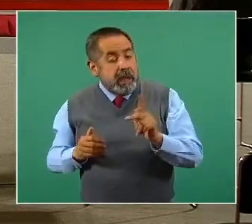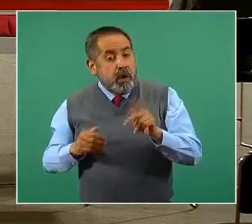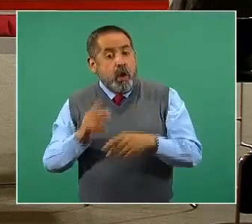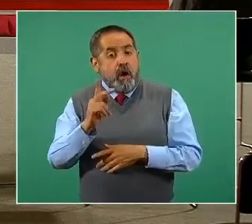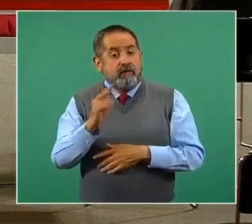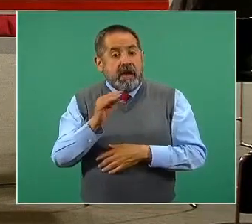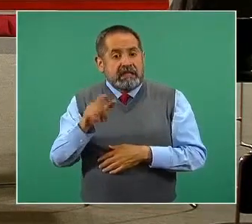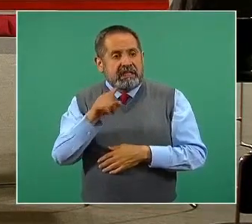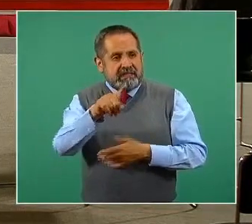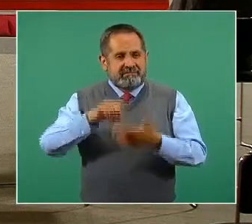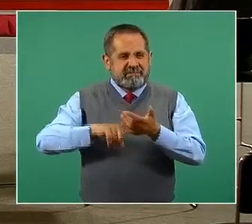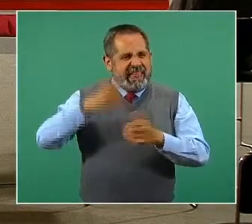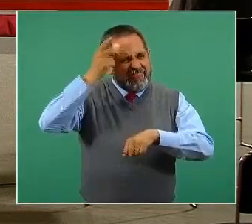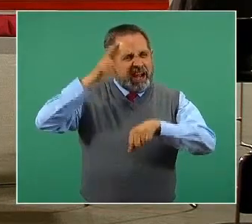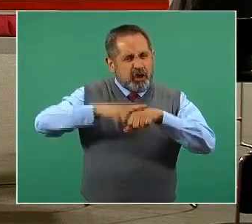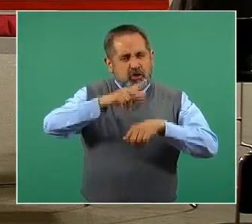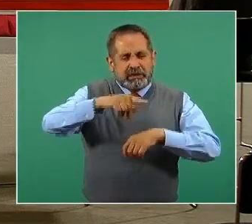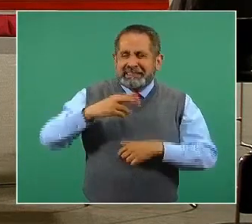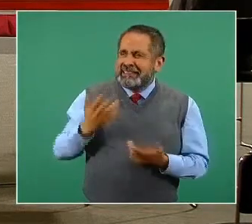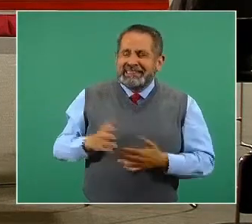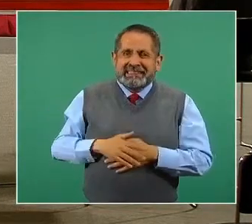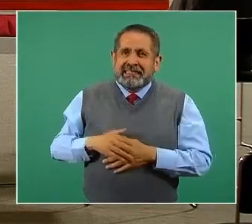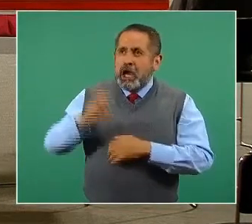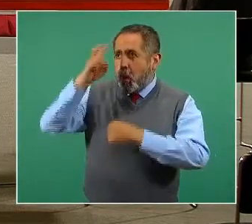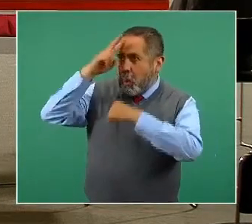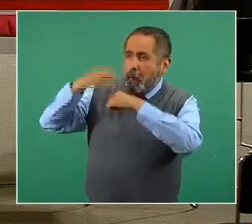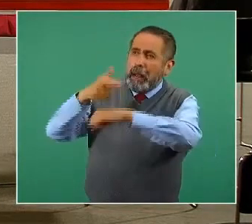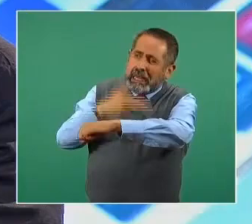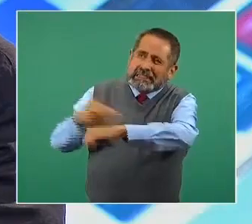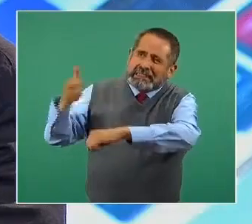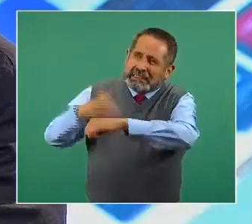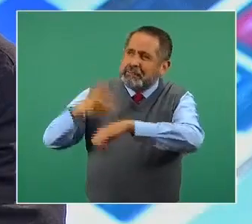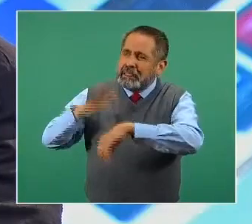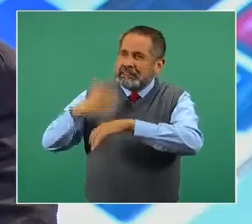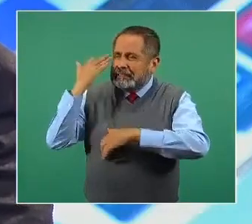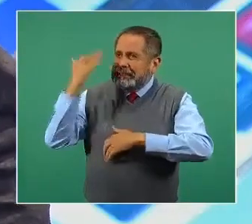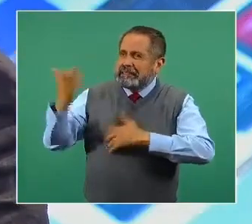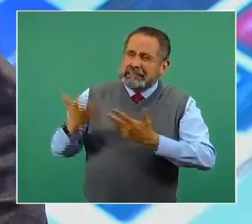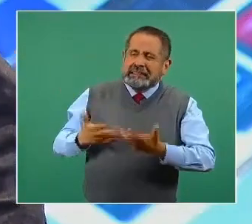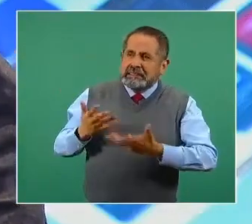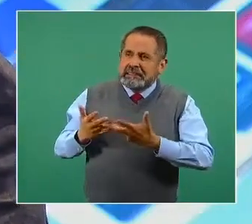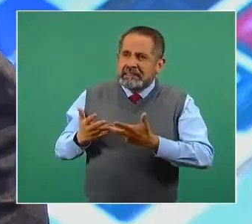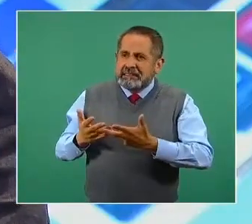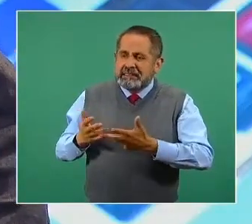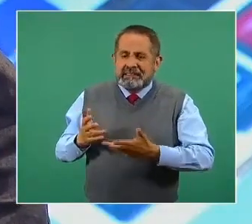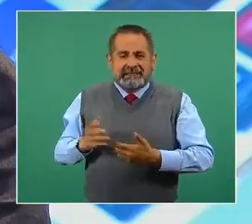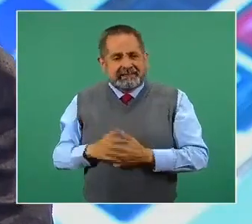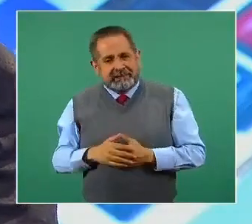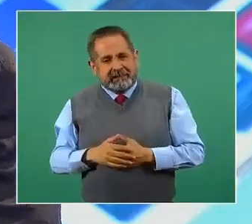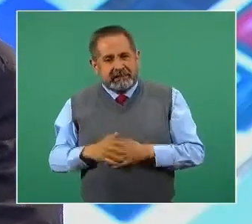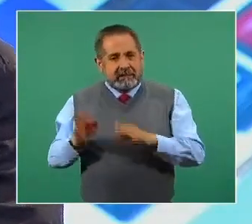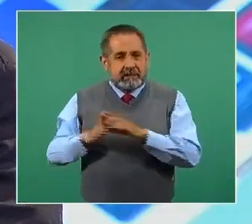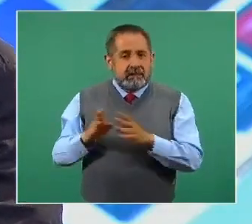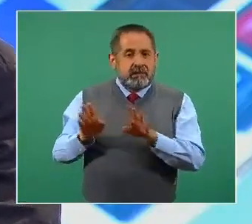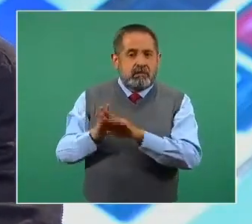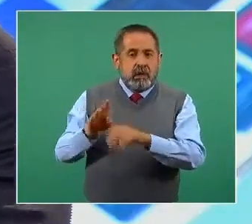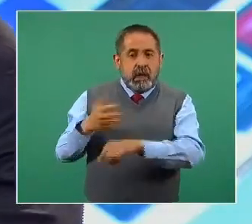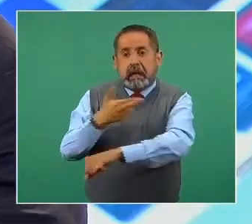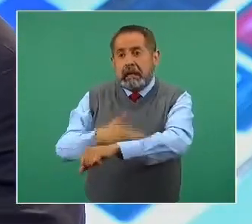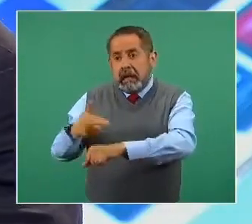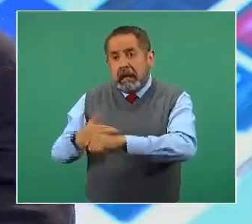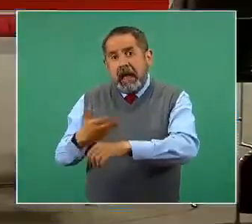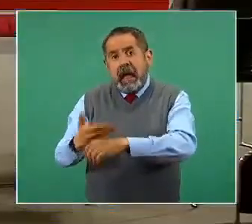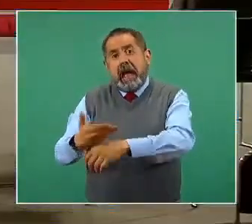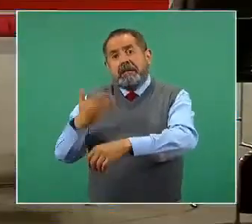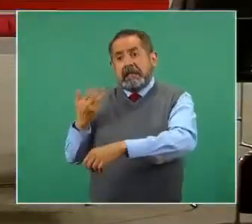buscando cuál sería la alternativa para que fuera más eficiente el proceso. Resultaba un poco inconveniente tener que hacer una planeación con